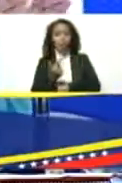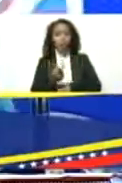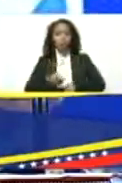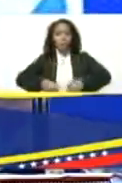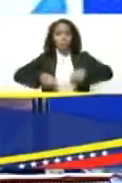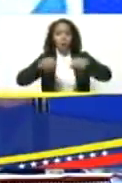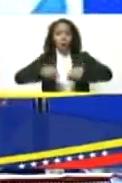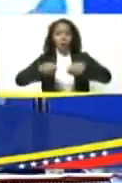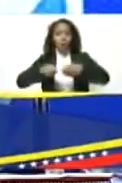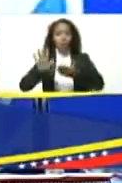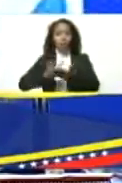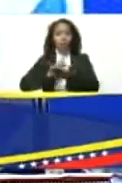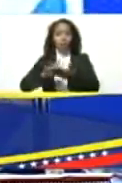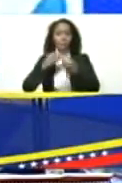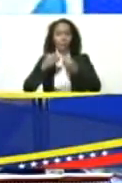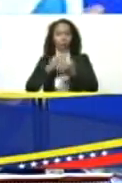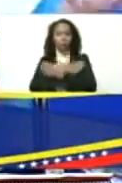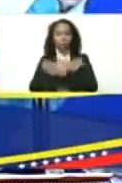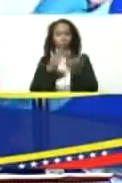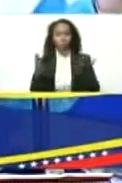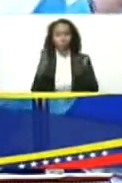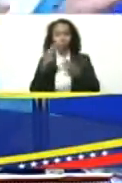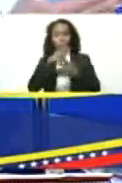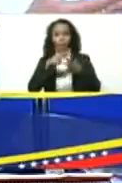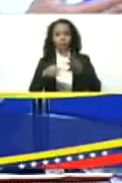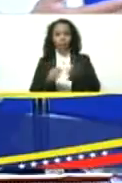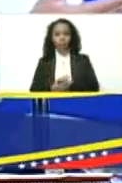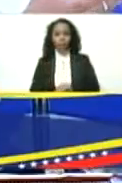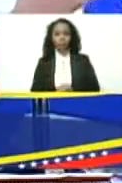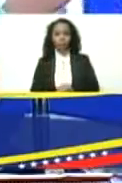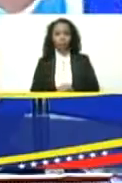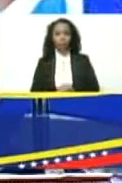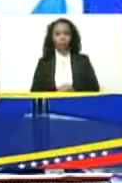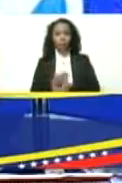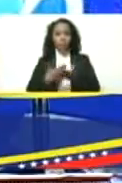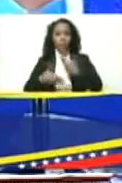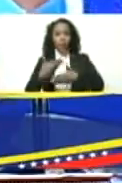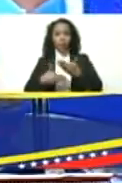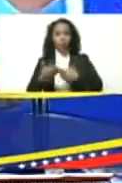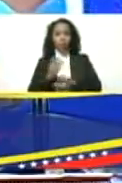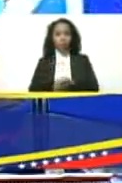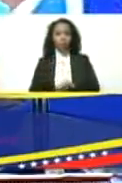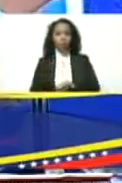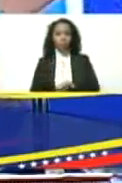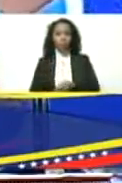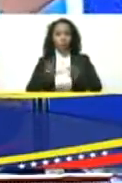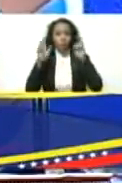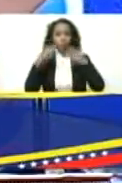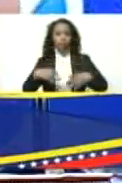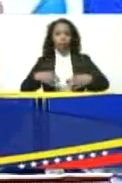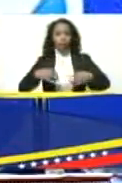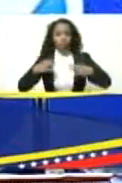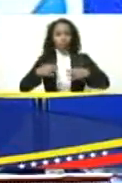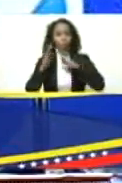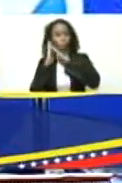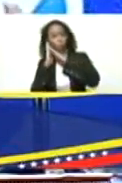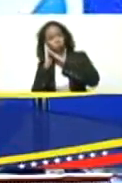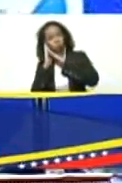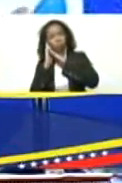mercado digital para ofrecer los productos. Le relacionaba las pijamas muy hermosas que